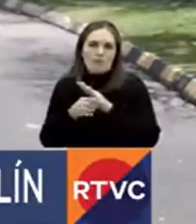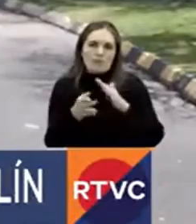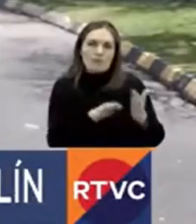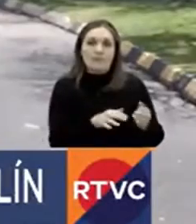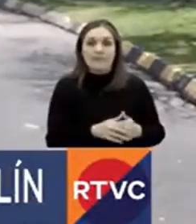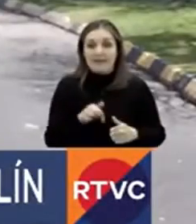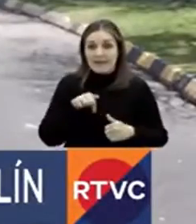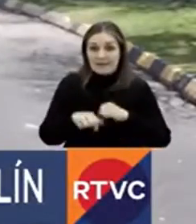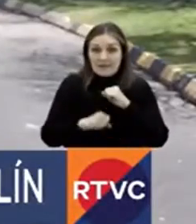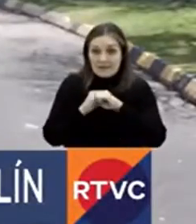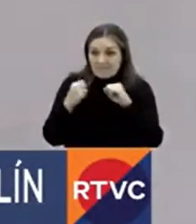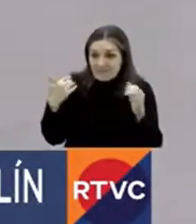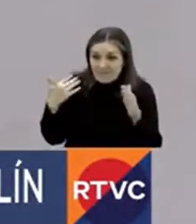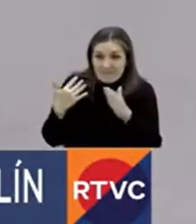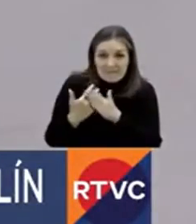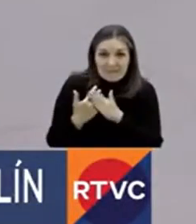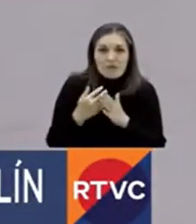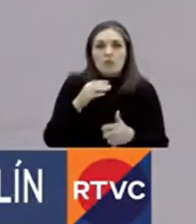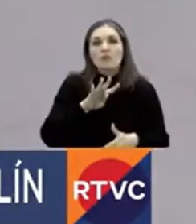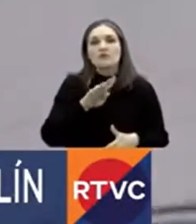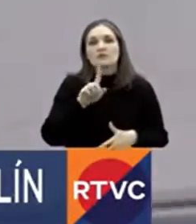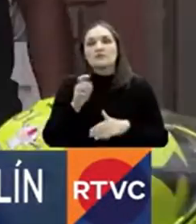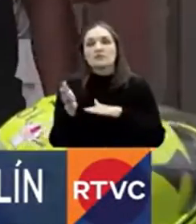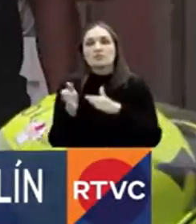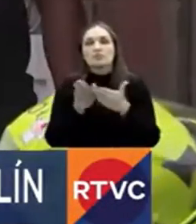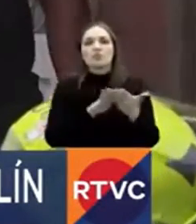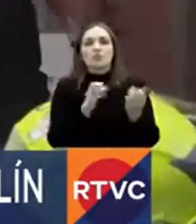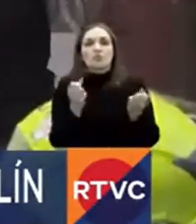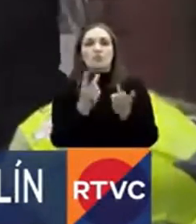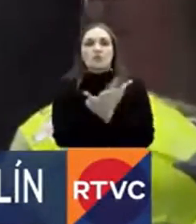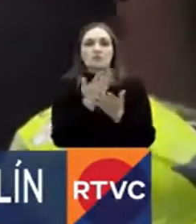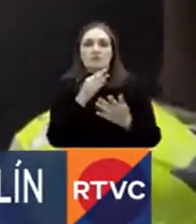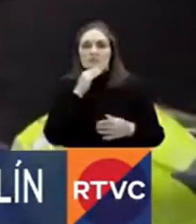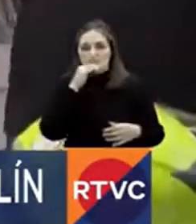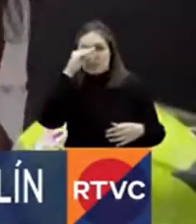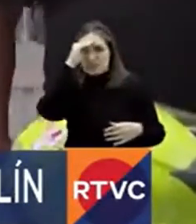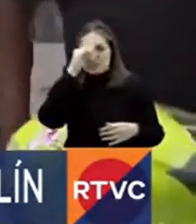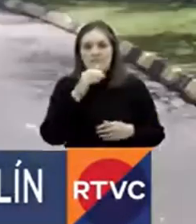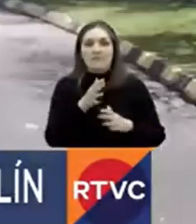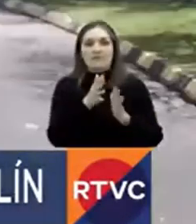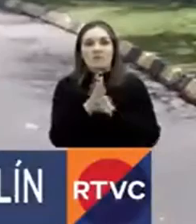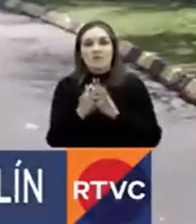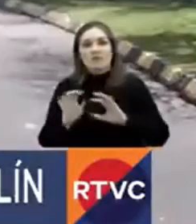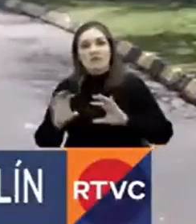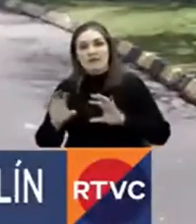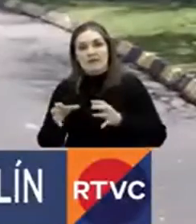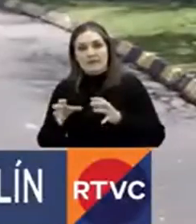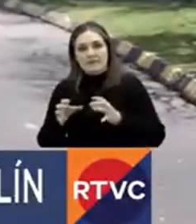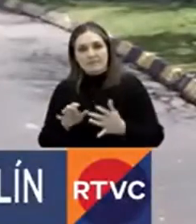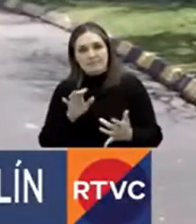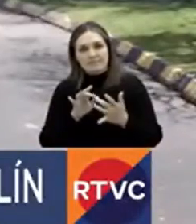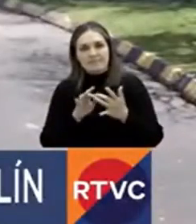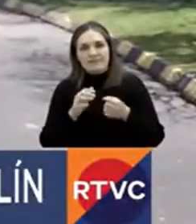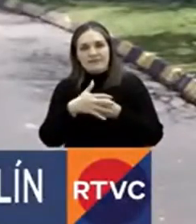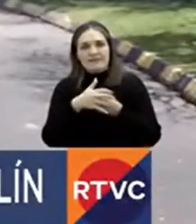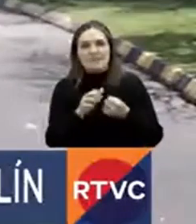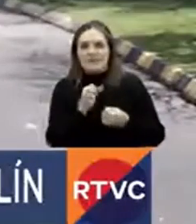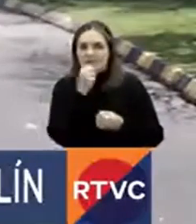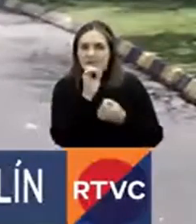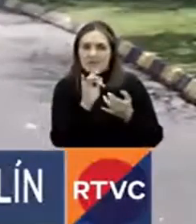del año se han registrado 46 muertes violentas en Medellín. Radio Nacional de Colombia y RTVC Noticias